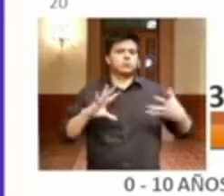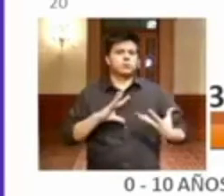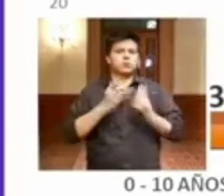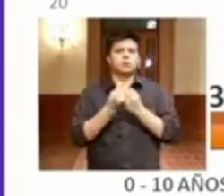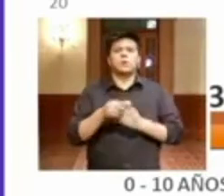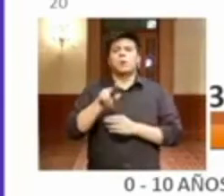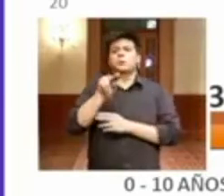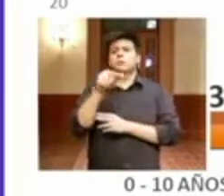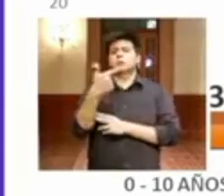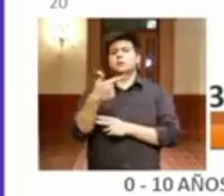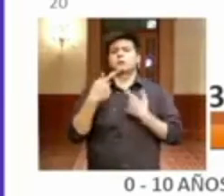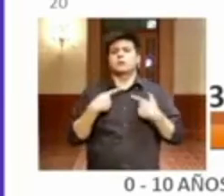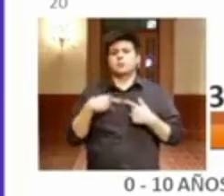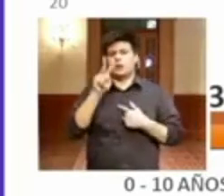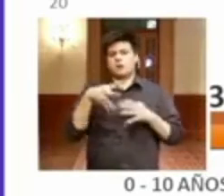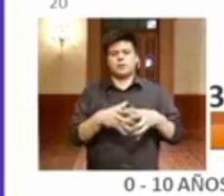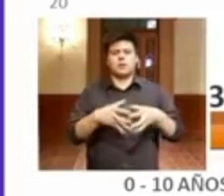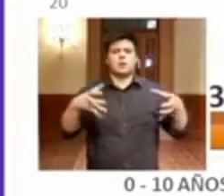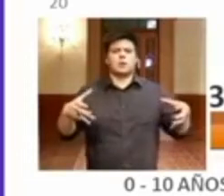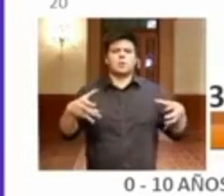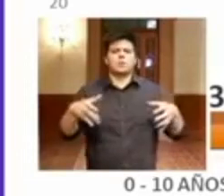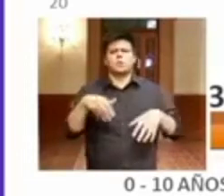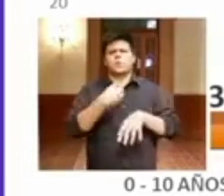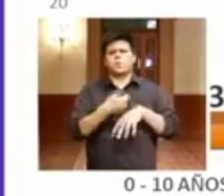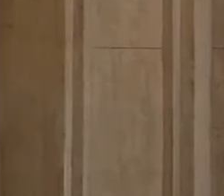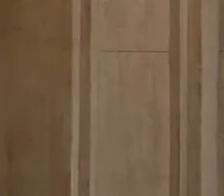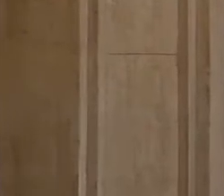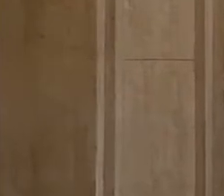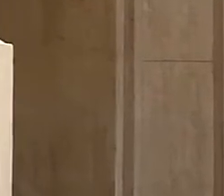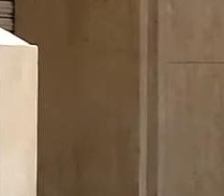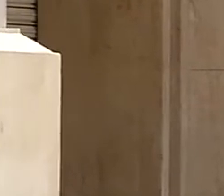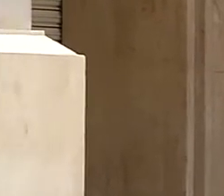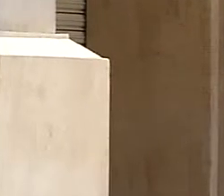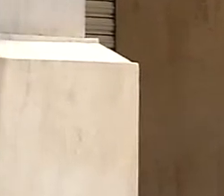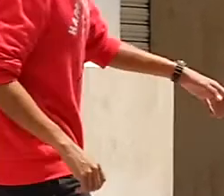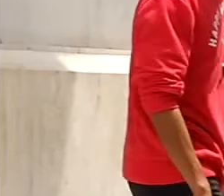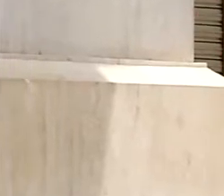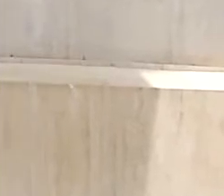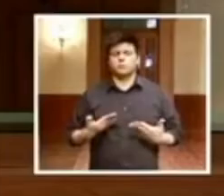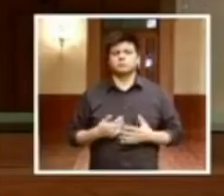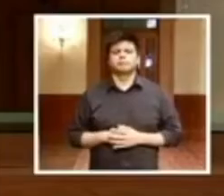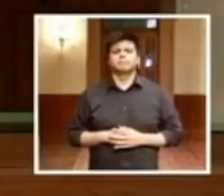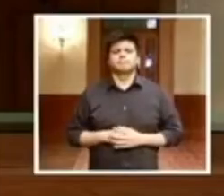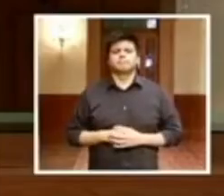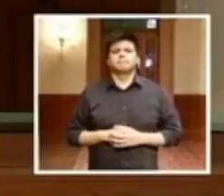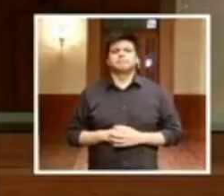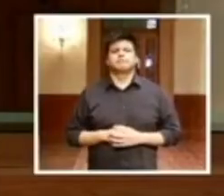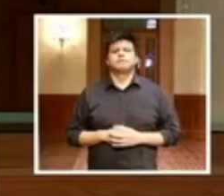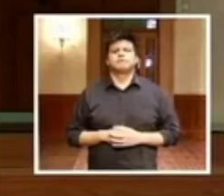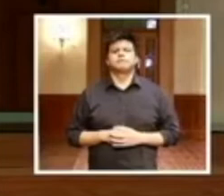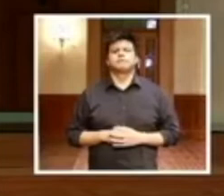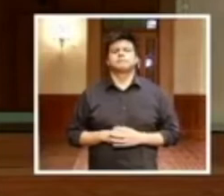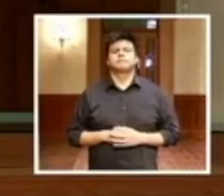pacientes es un número muy muy importante dado a este incremento en las cifras de lado cavazos